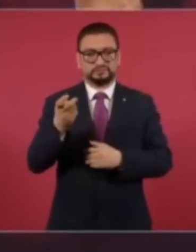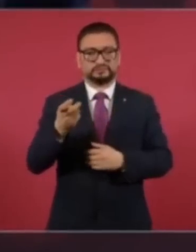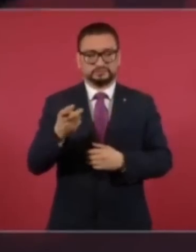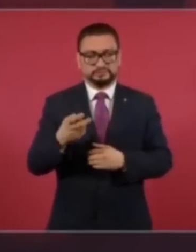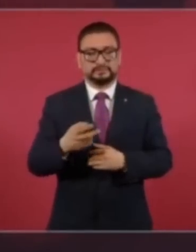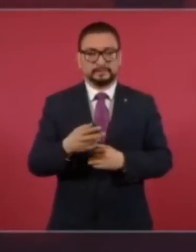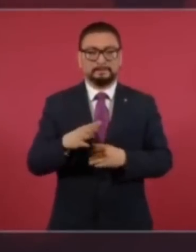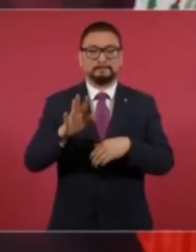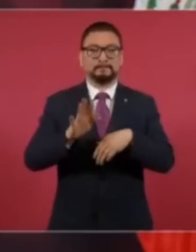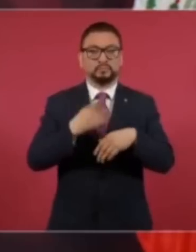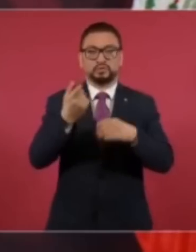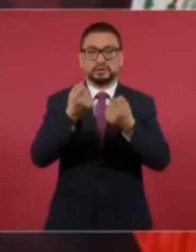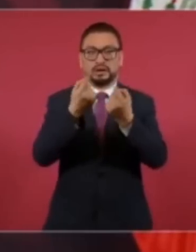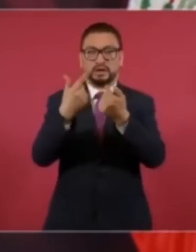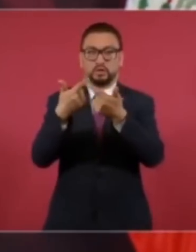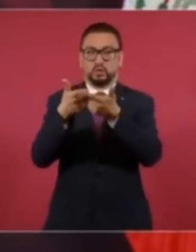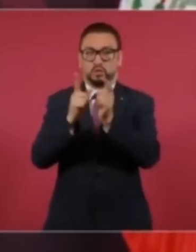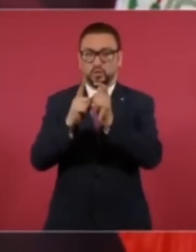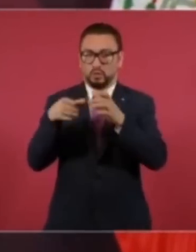porque unos cuantos